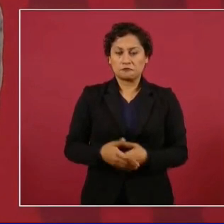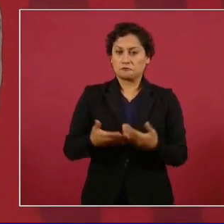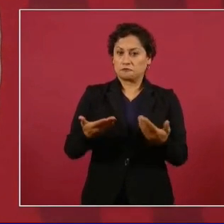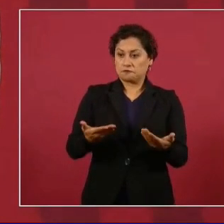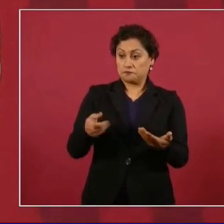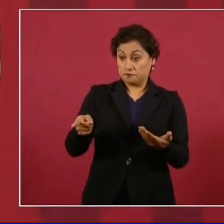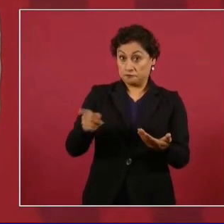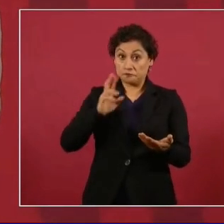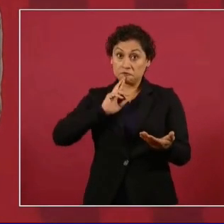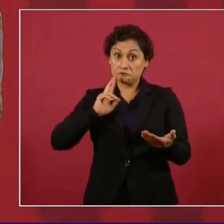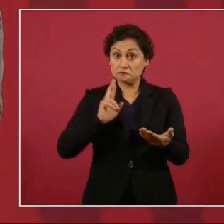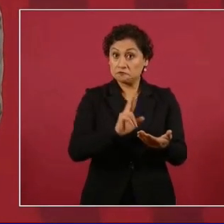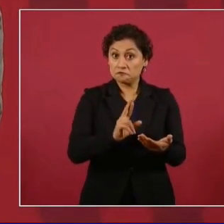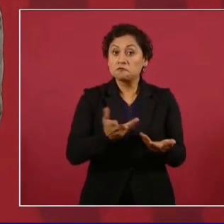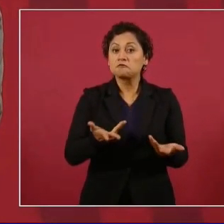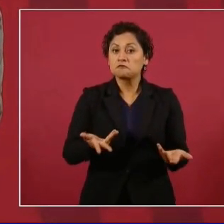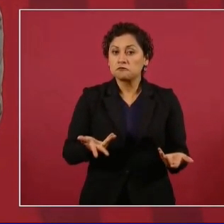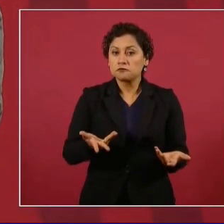los resultados.